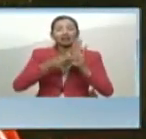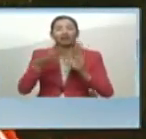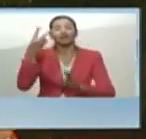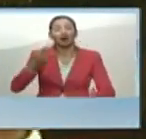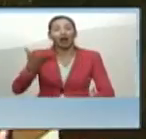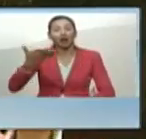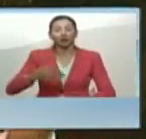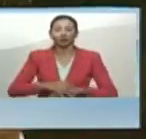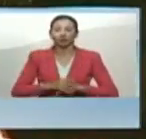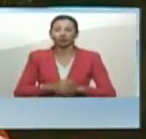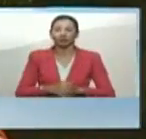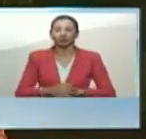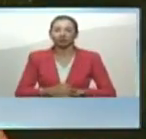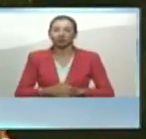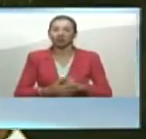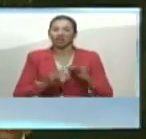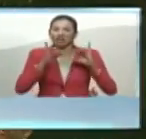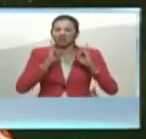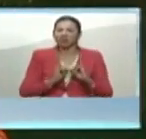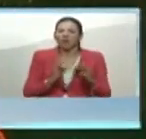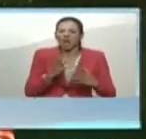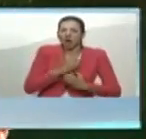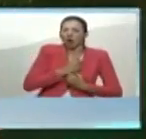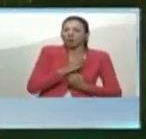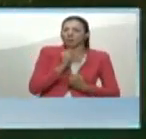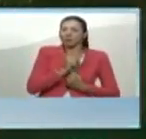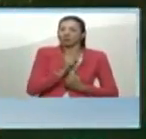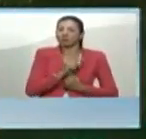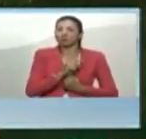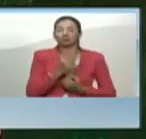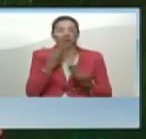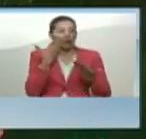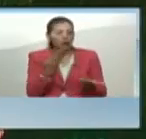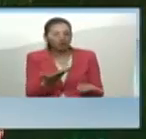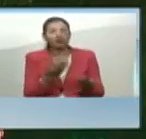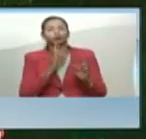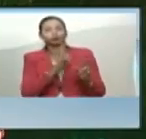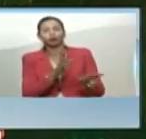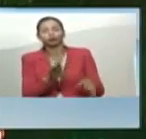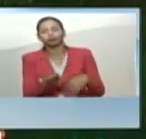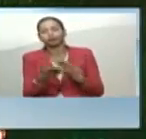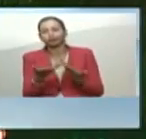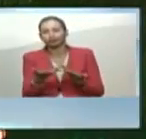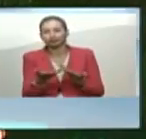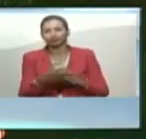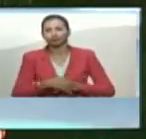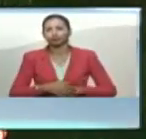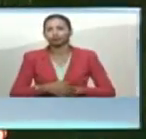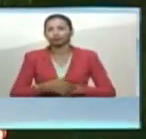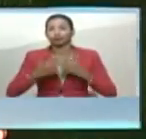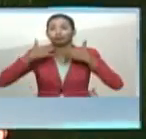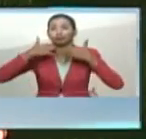Mientras más avanzó el individualismo, la mezquindad y el sálvese quien pueda, miren los resultados.